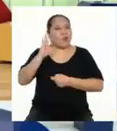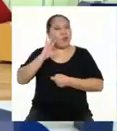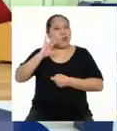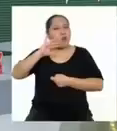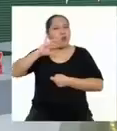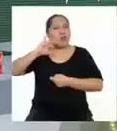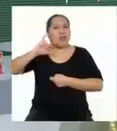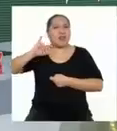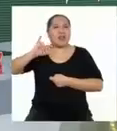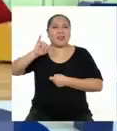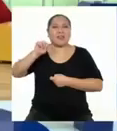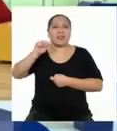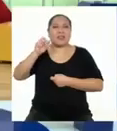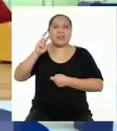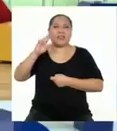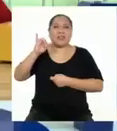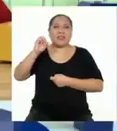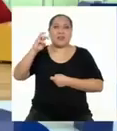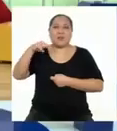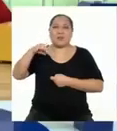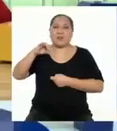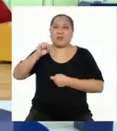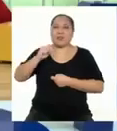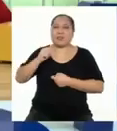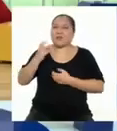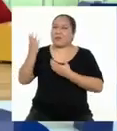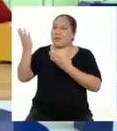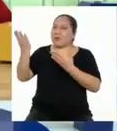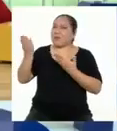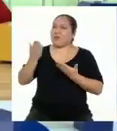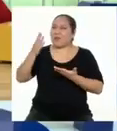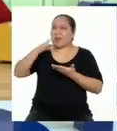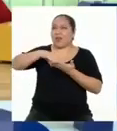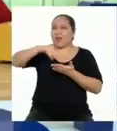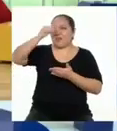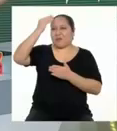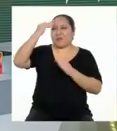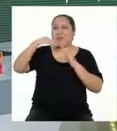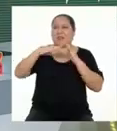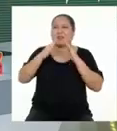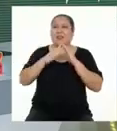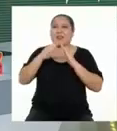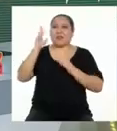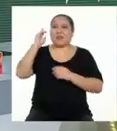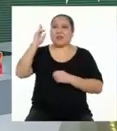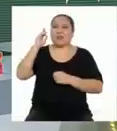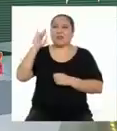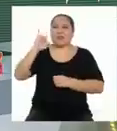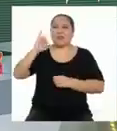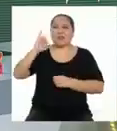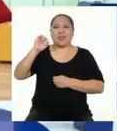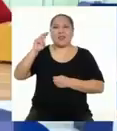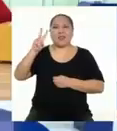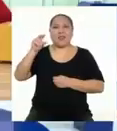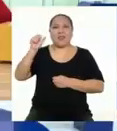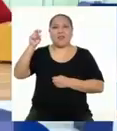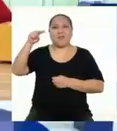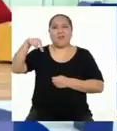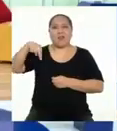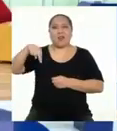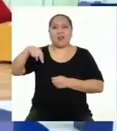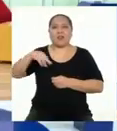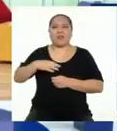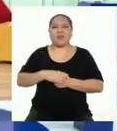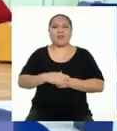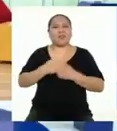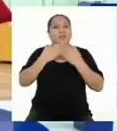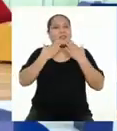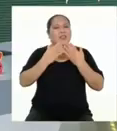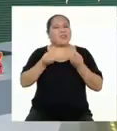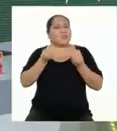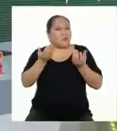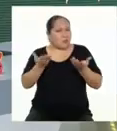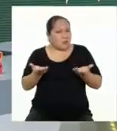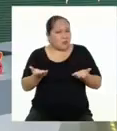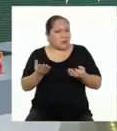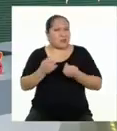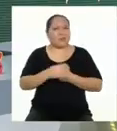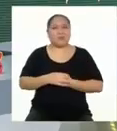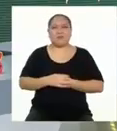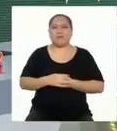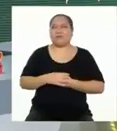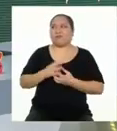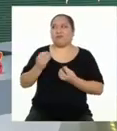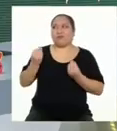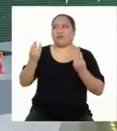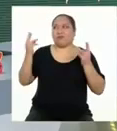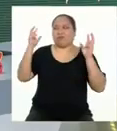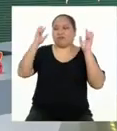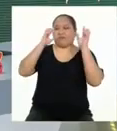Hola, Yaremis. Bienvenido a Aprendo en Casa, profesor Iván Figueroa. Gracias, ¿cómo estás? llena